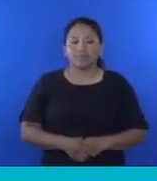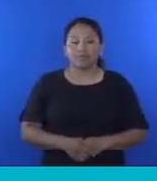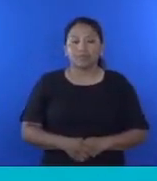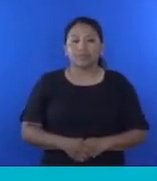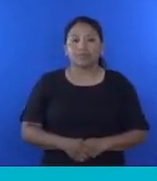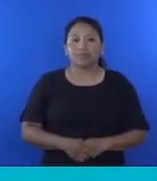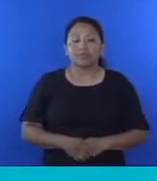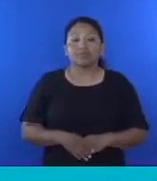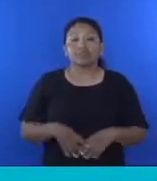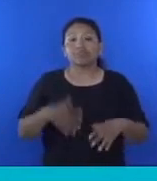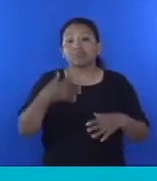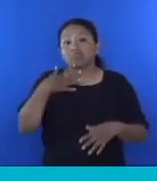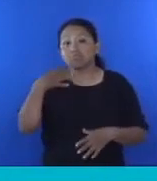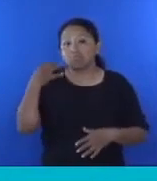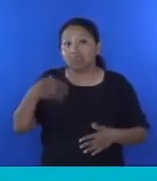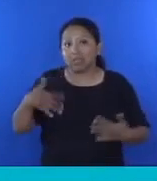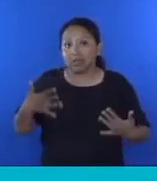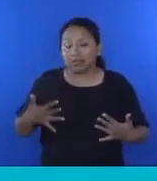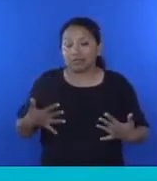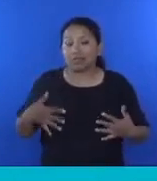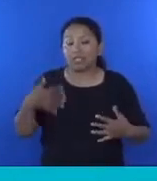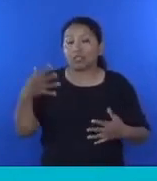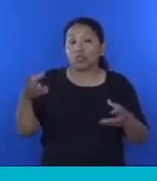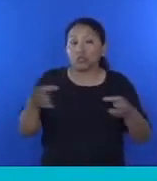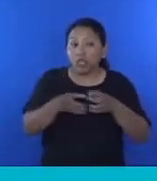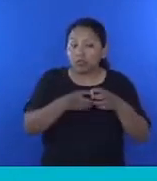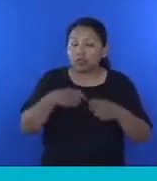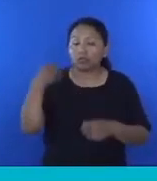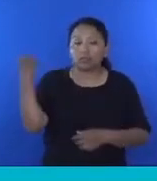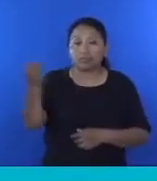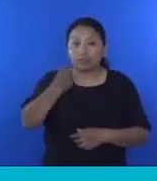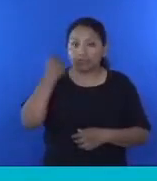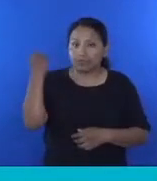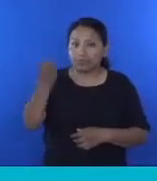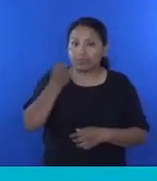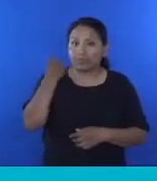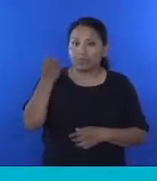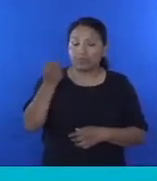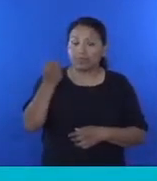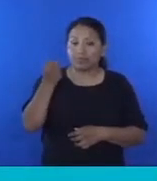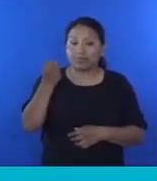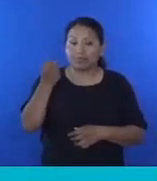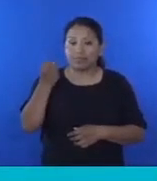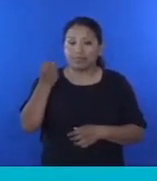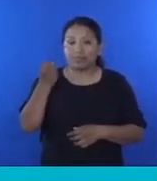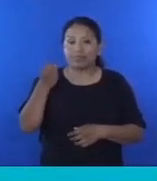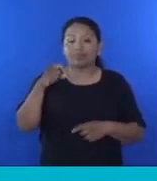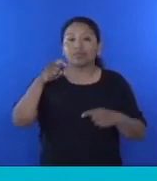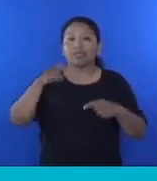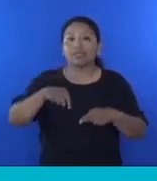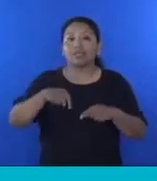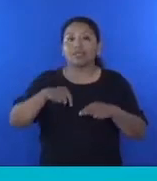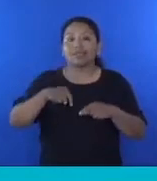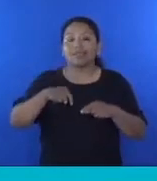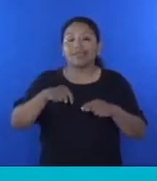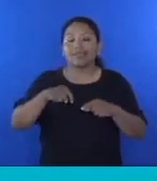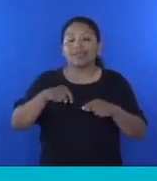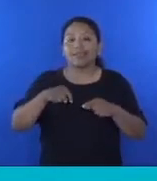La verdad que es una sesión importante, primero porque esta Cámara